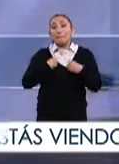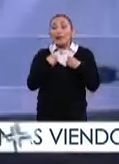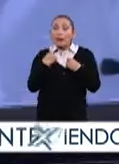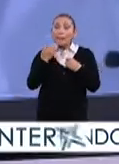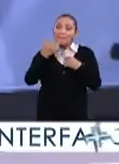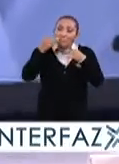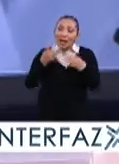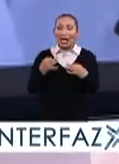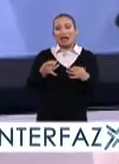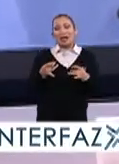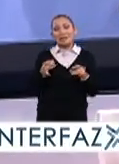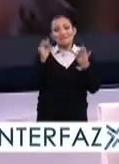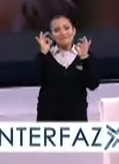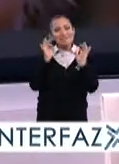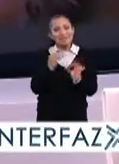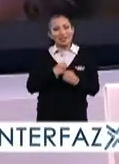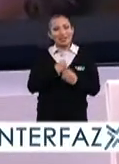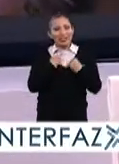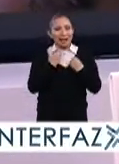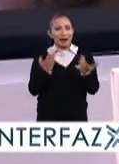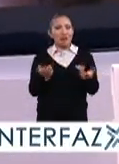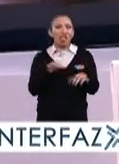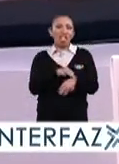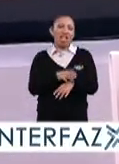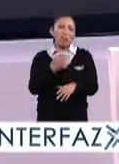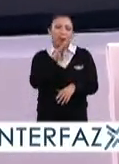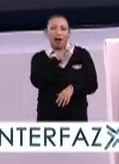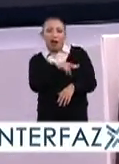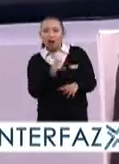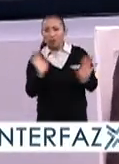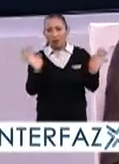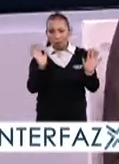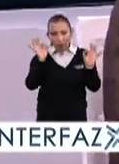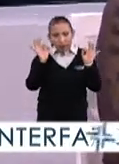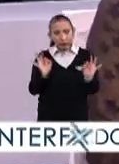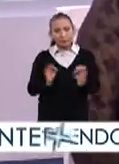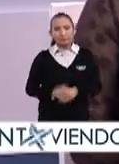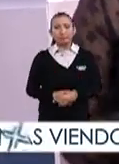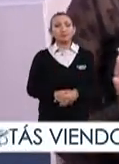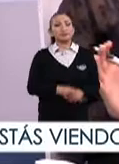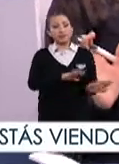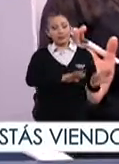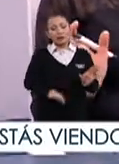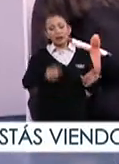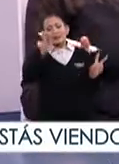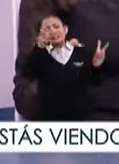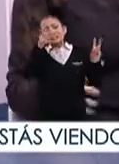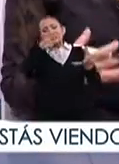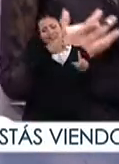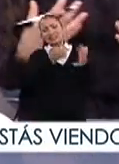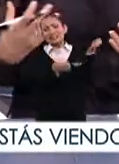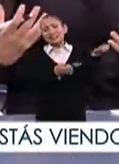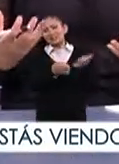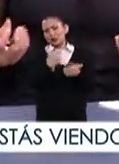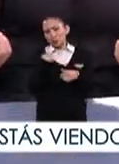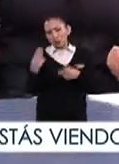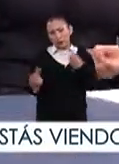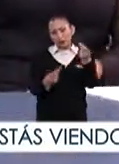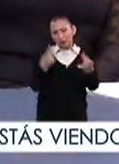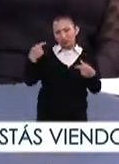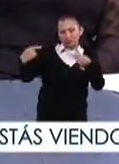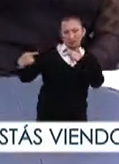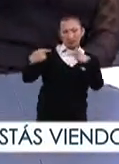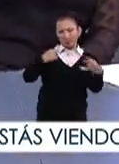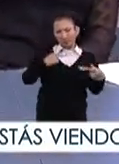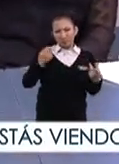persona, pero con calidad de vida, ¿no? Sin estas complicaciones. En cuanto al tema de la actividad física, yo quisiera preguntarte, porque ha habido mucha